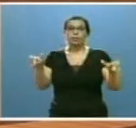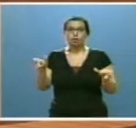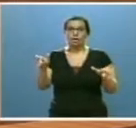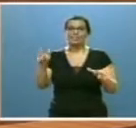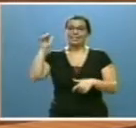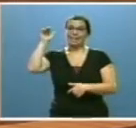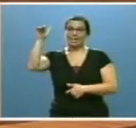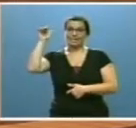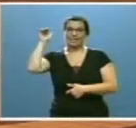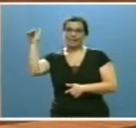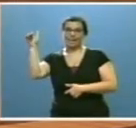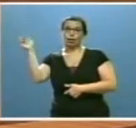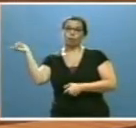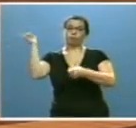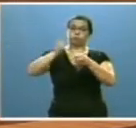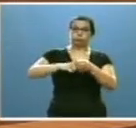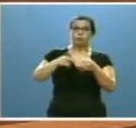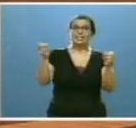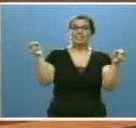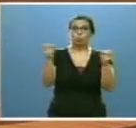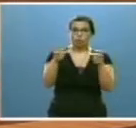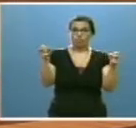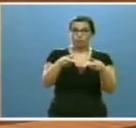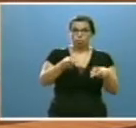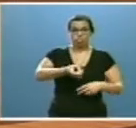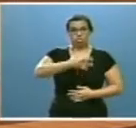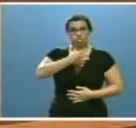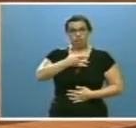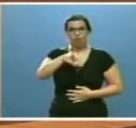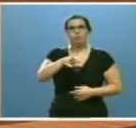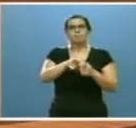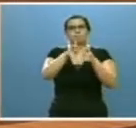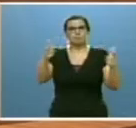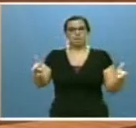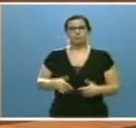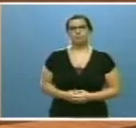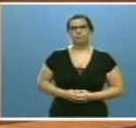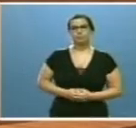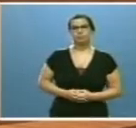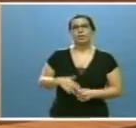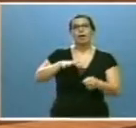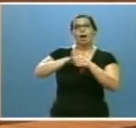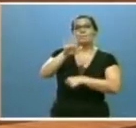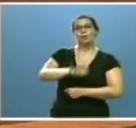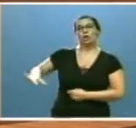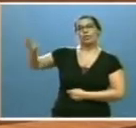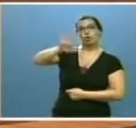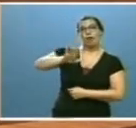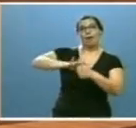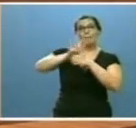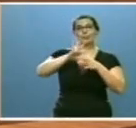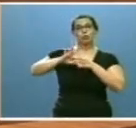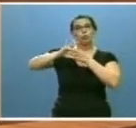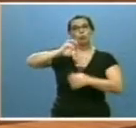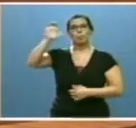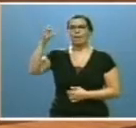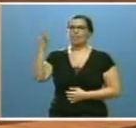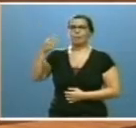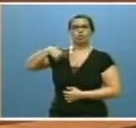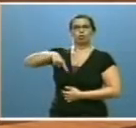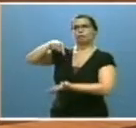a la seguridad social en el ámbito nacional y en la unión europea hay que seguir insistiendo en la